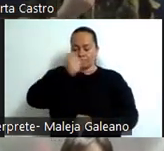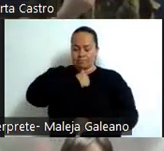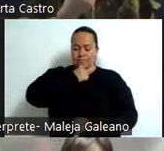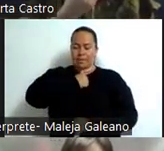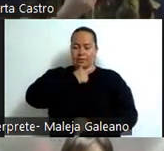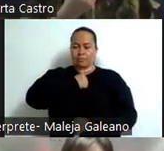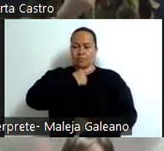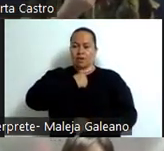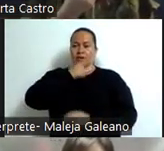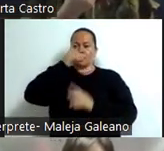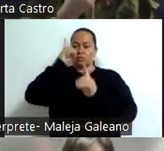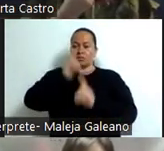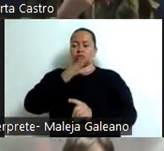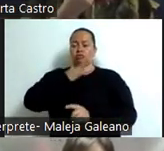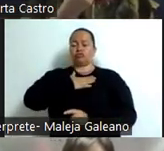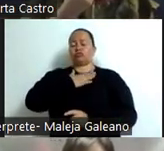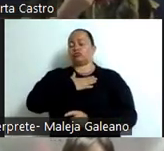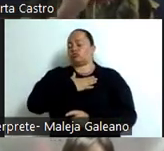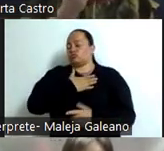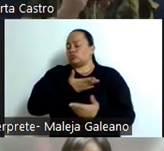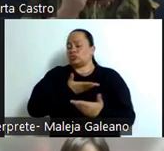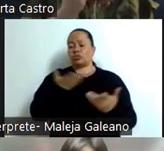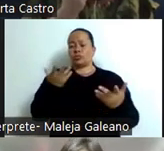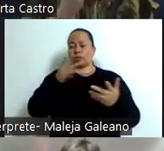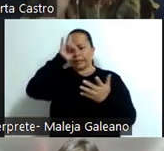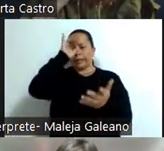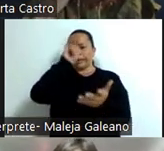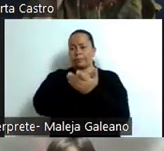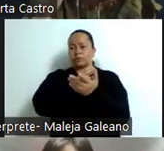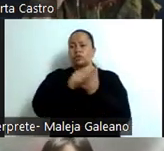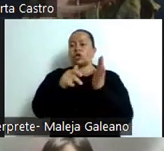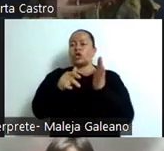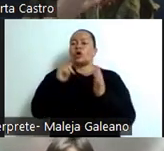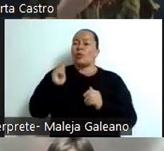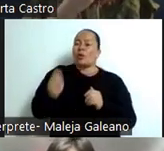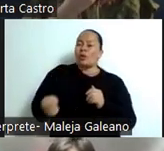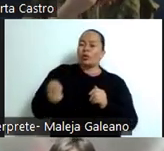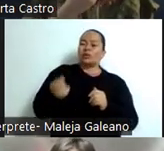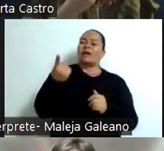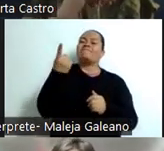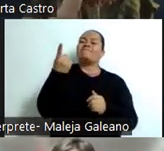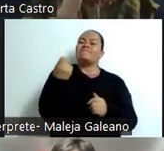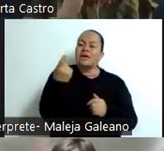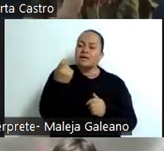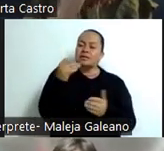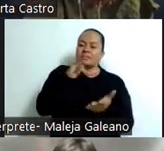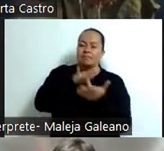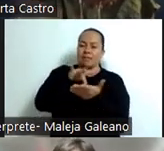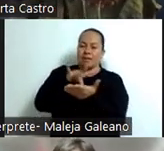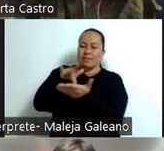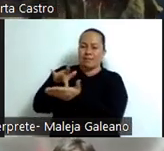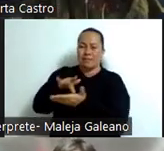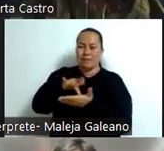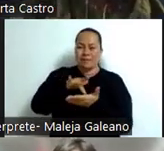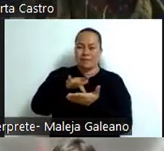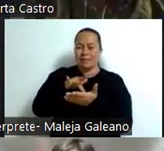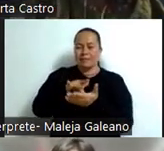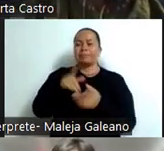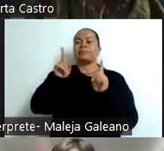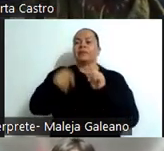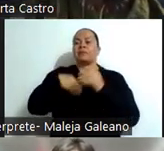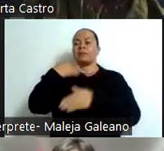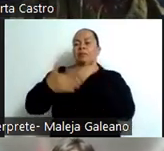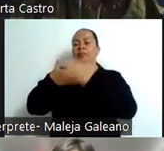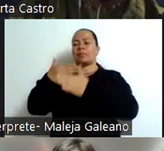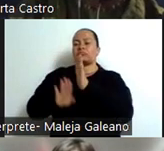decisión cierto entonces creemos que todavía la corte está en deuda con estos postulados y también con avanzar en